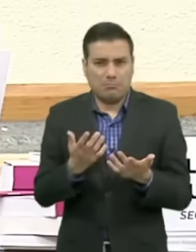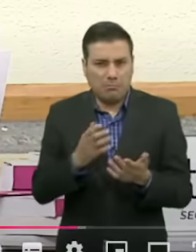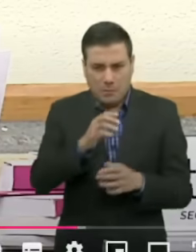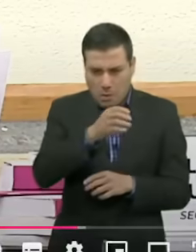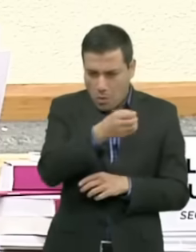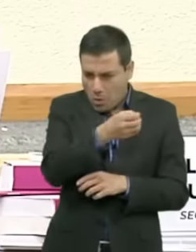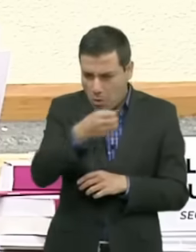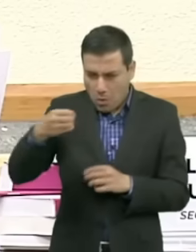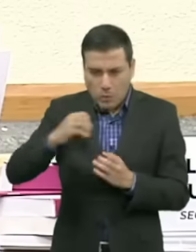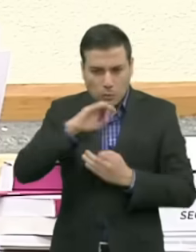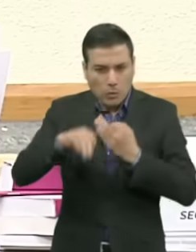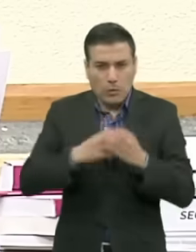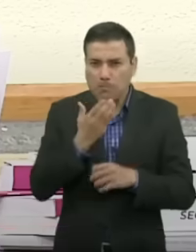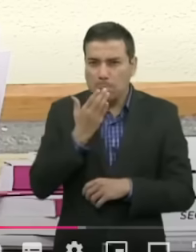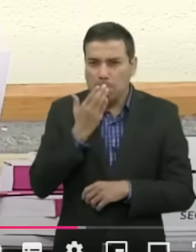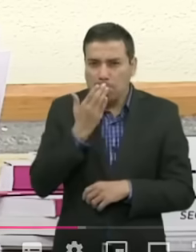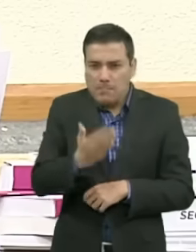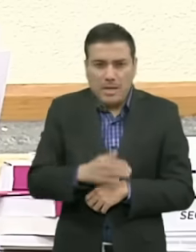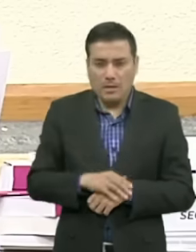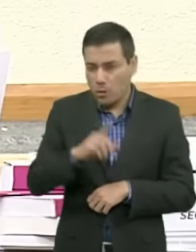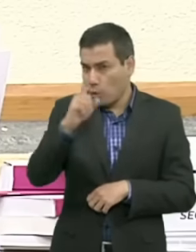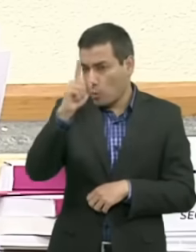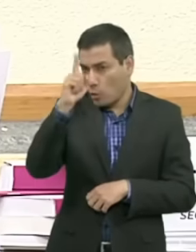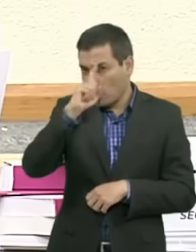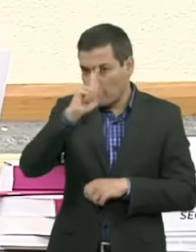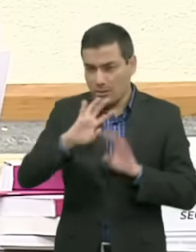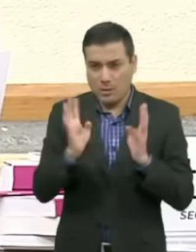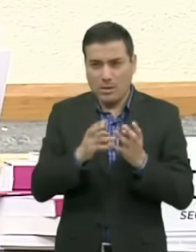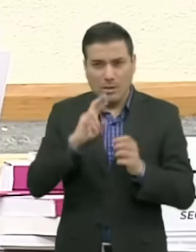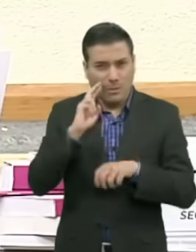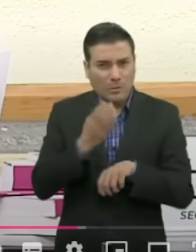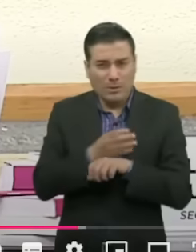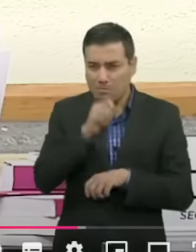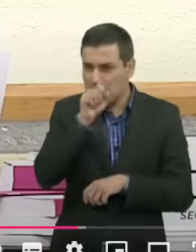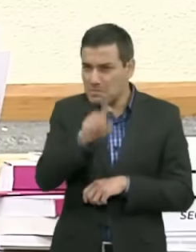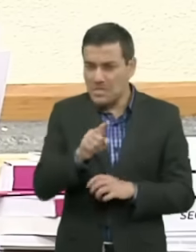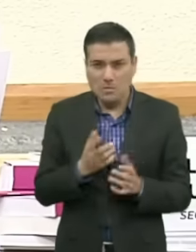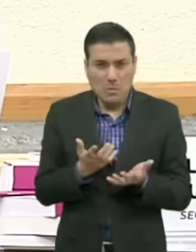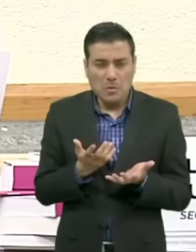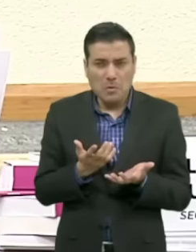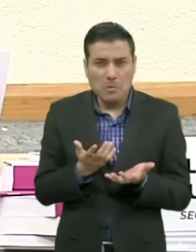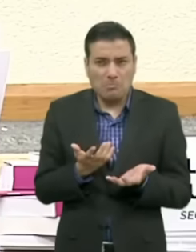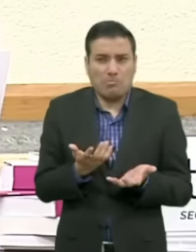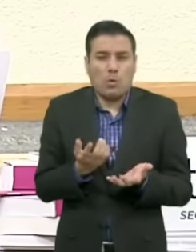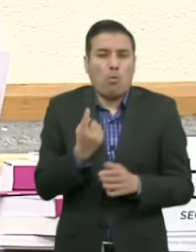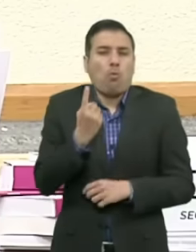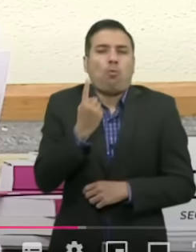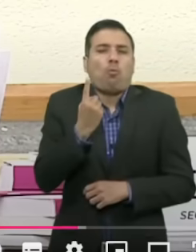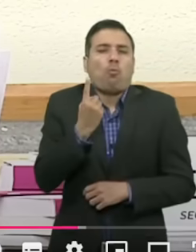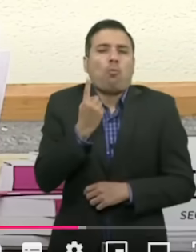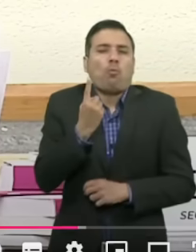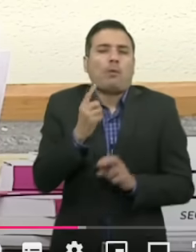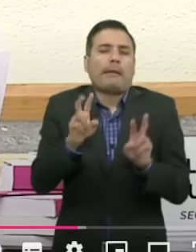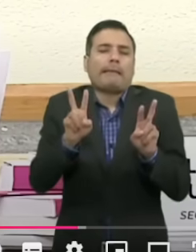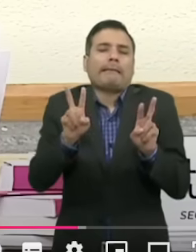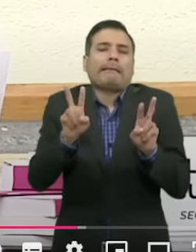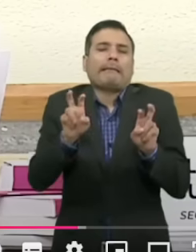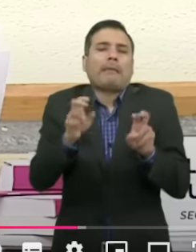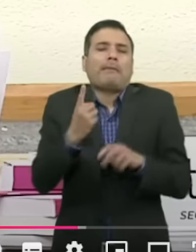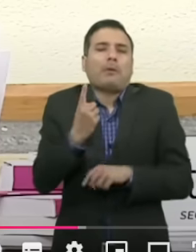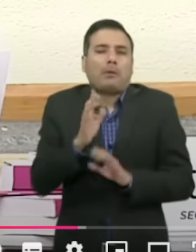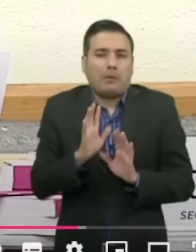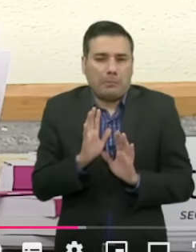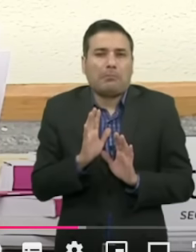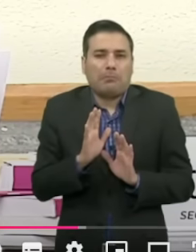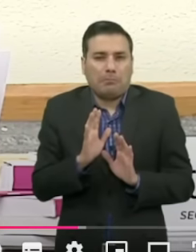haya quitado al Consejo General en esa parte de colegialidad, salvo este punto